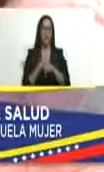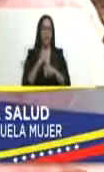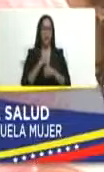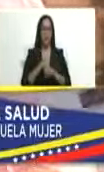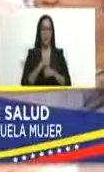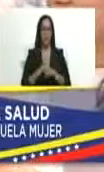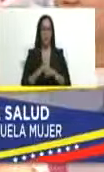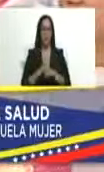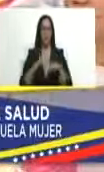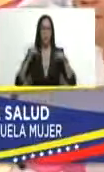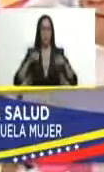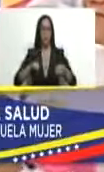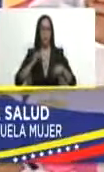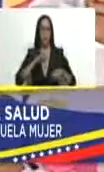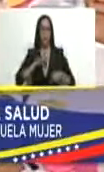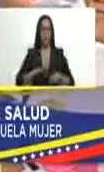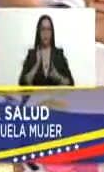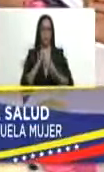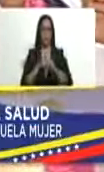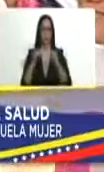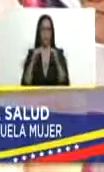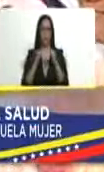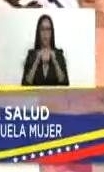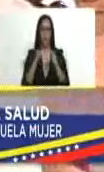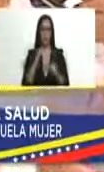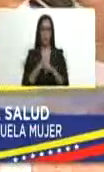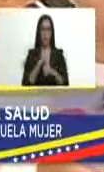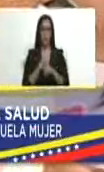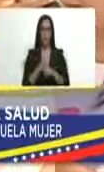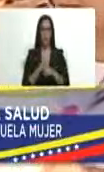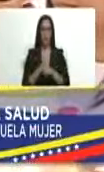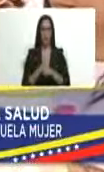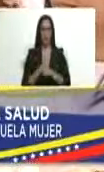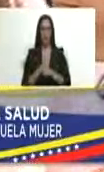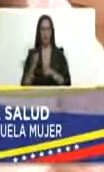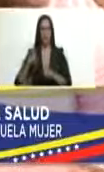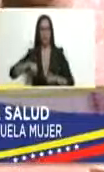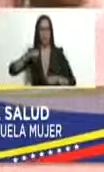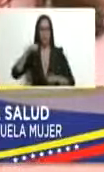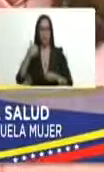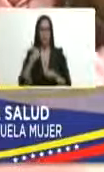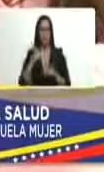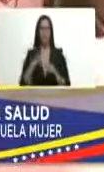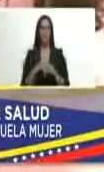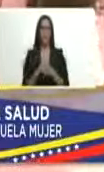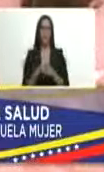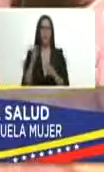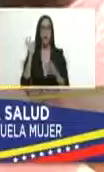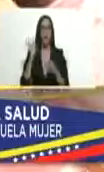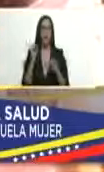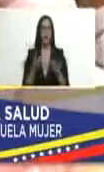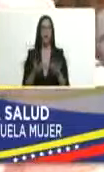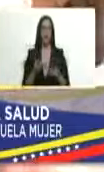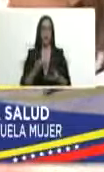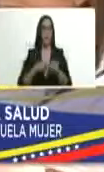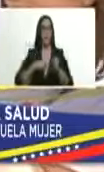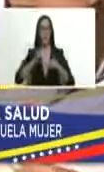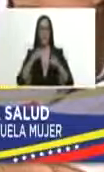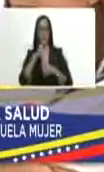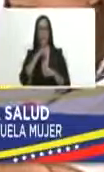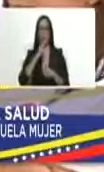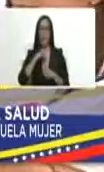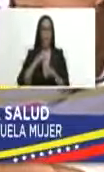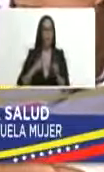que hoy están desde su casa trabajando con su máquina de coser, vendiendo helado, con todos